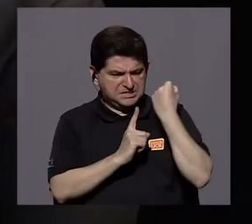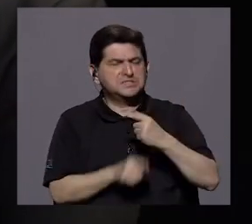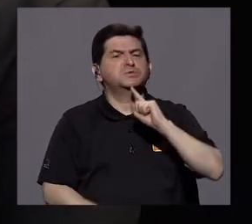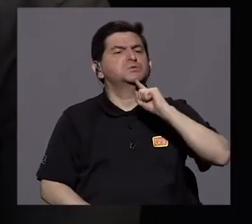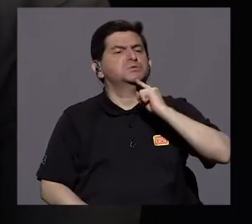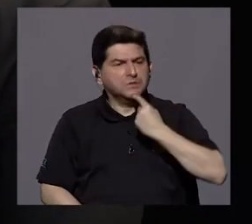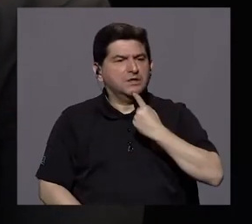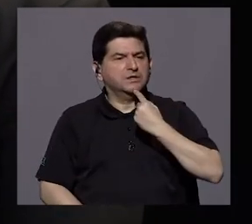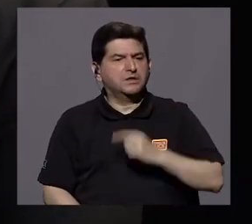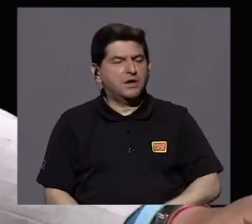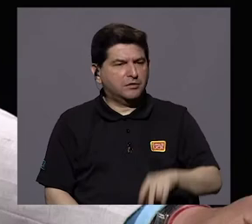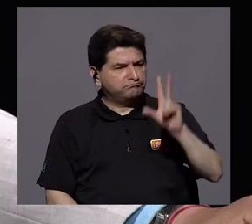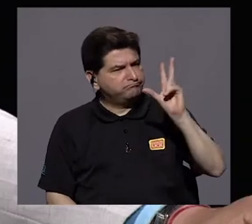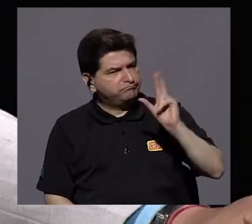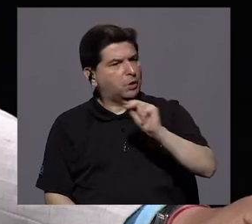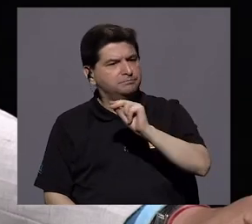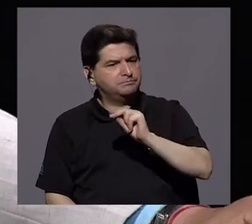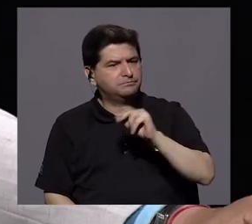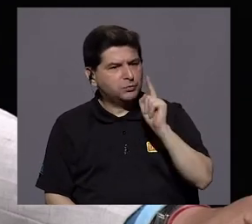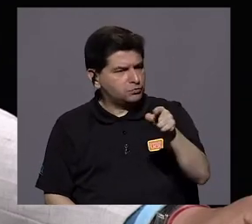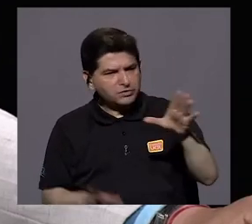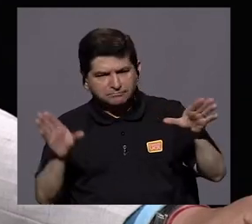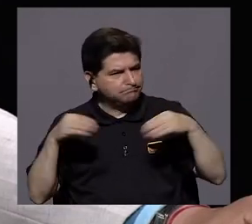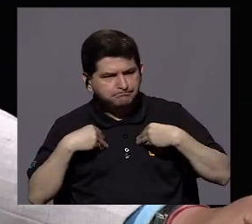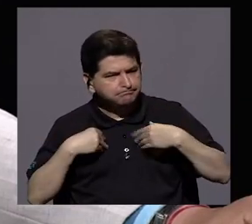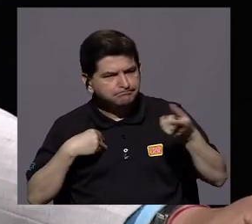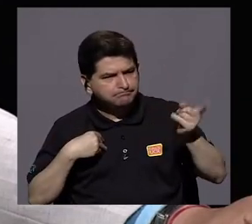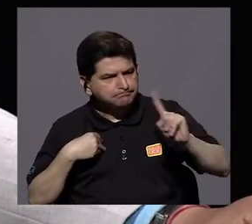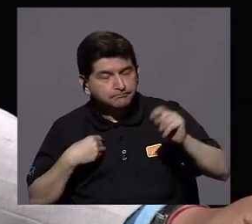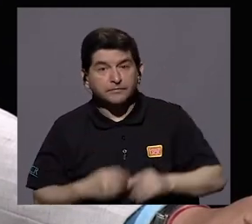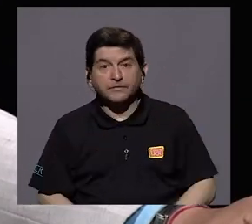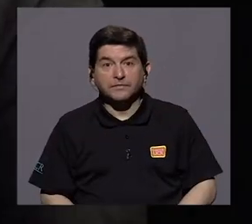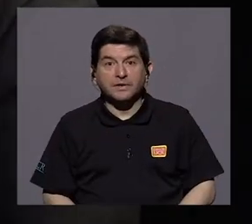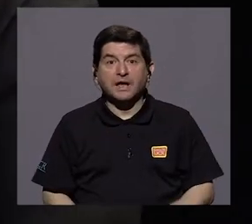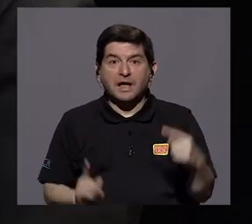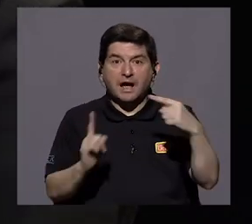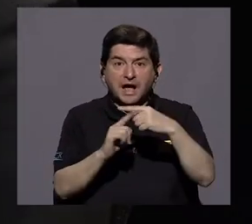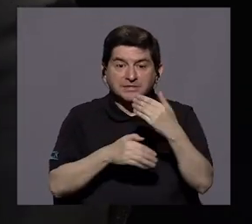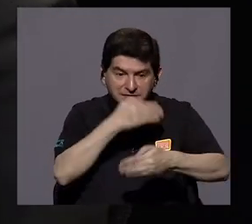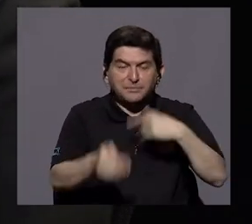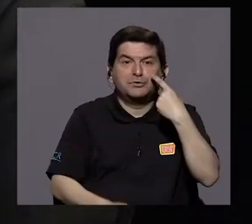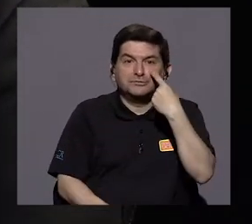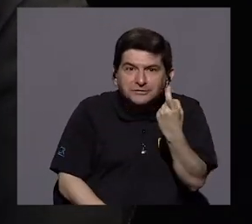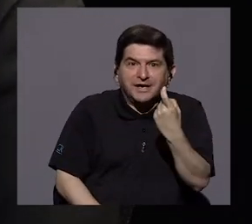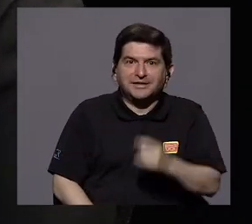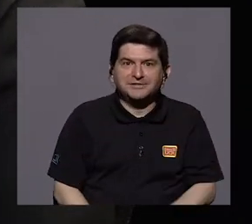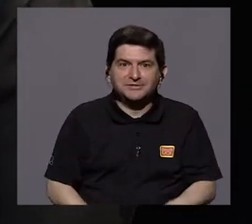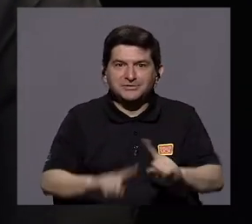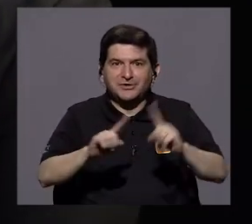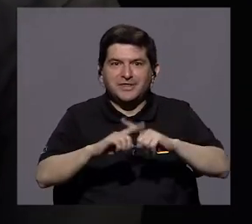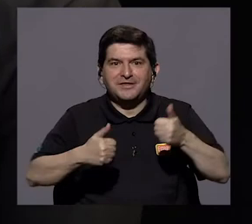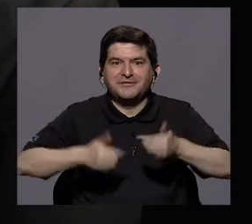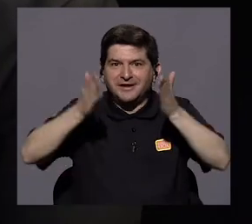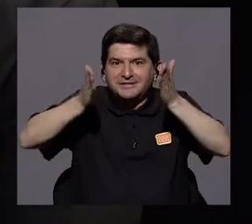un asunto muy serio, mejor no acepte. Hasta hubo fiscalización de parte de las candidaturas.